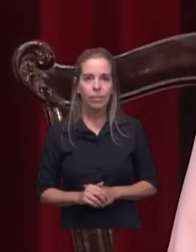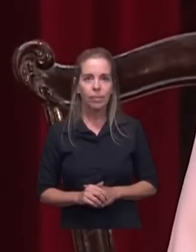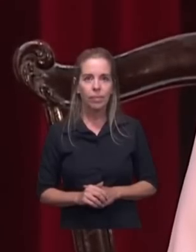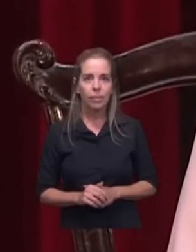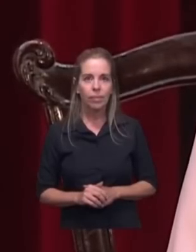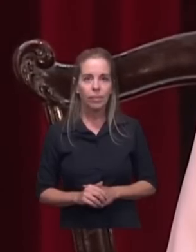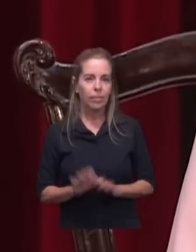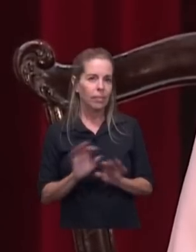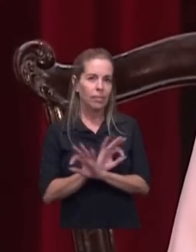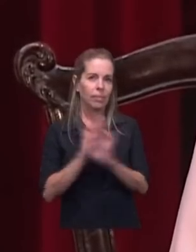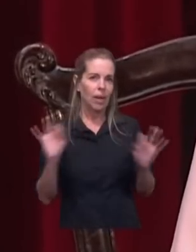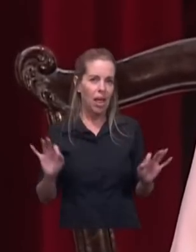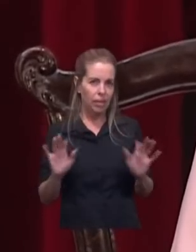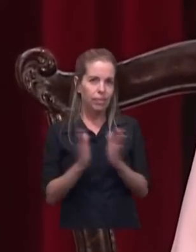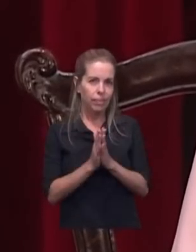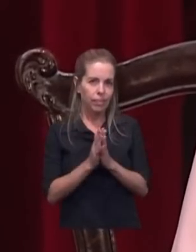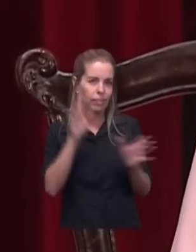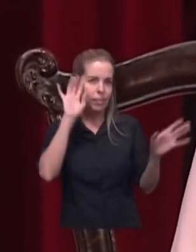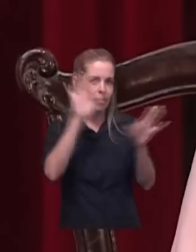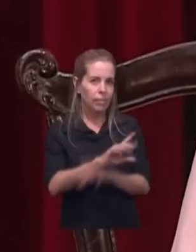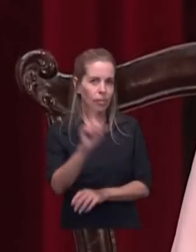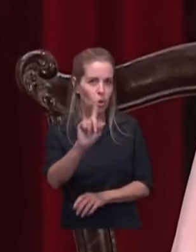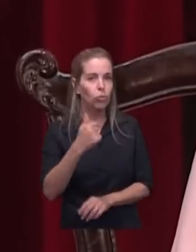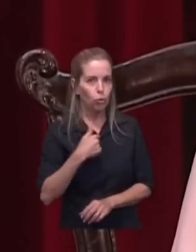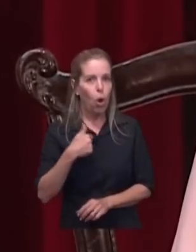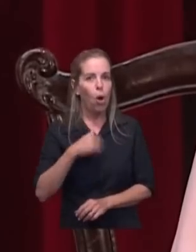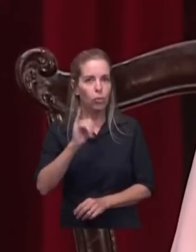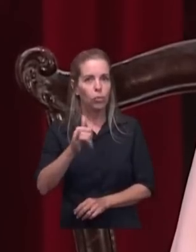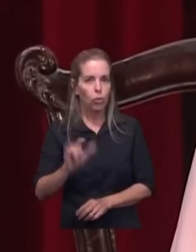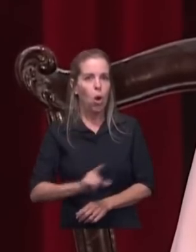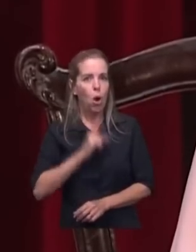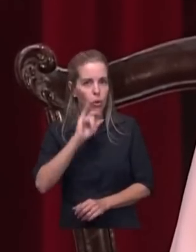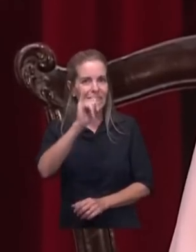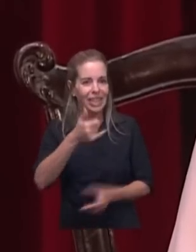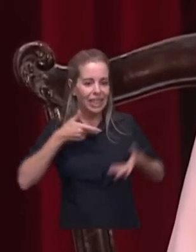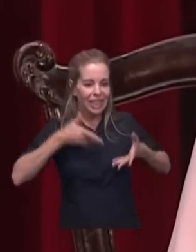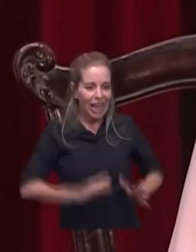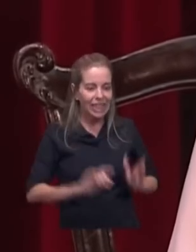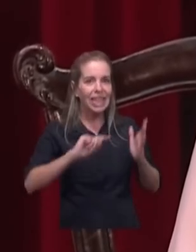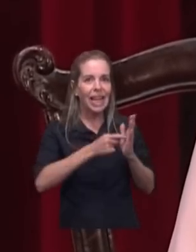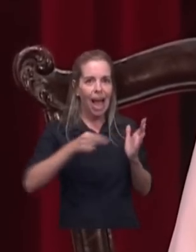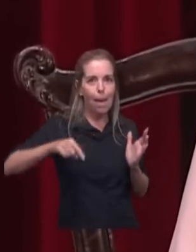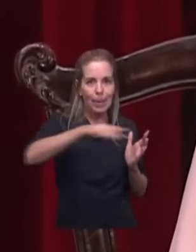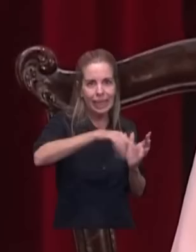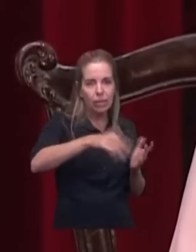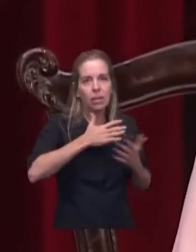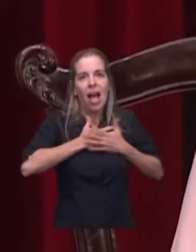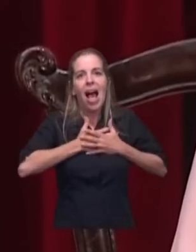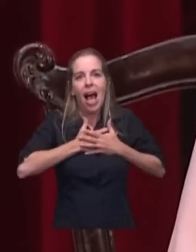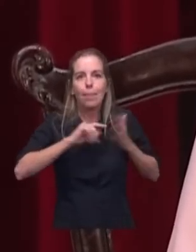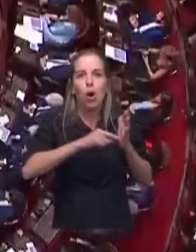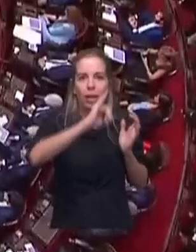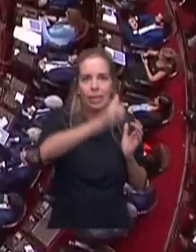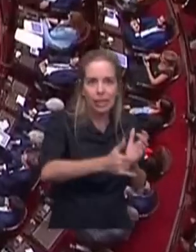Que nadie se equivoque. Soy orgullosamente porteño. Amo esta ciudad en la que